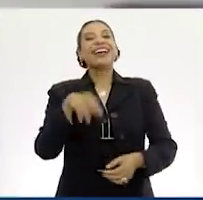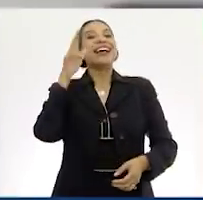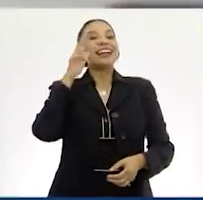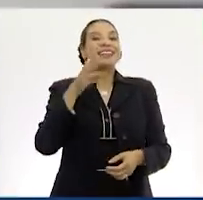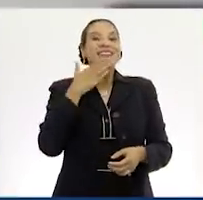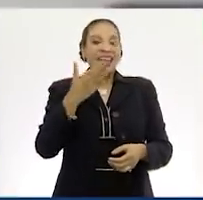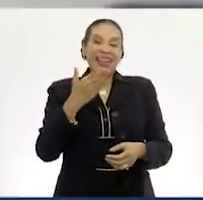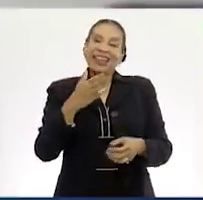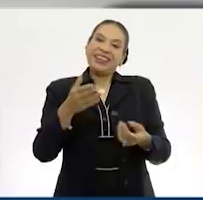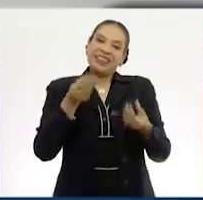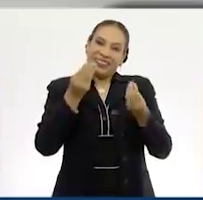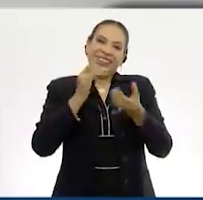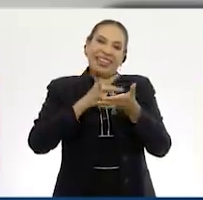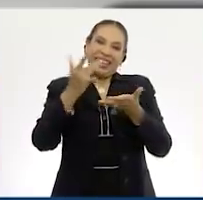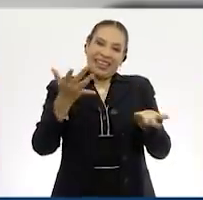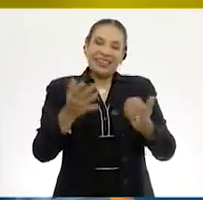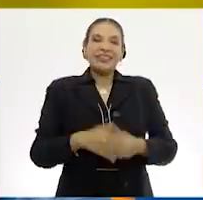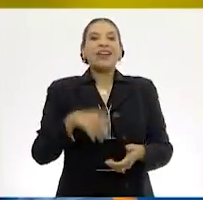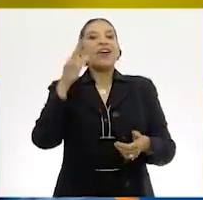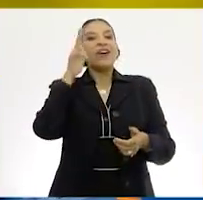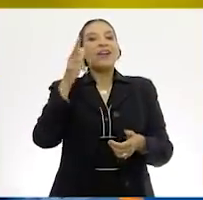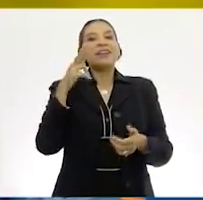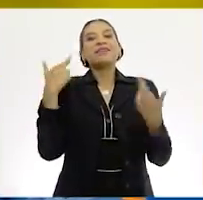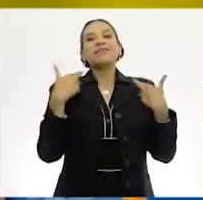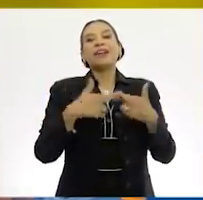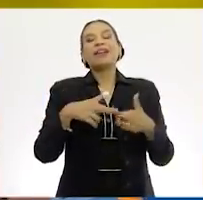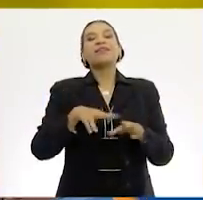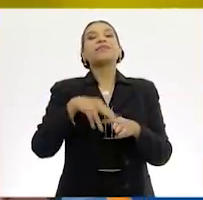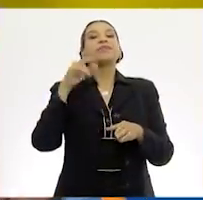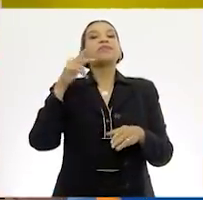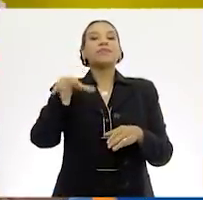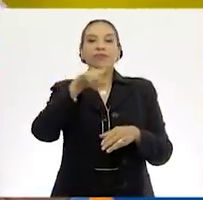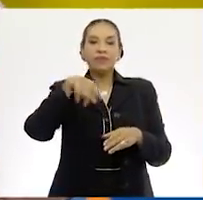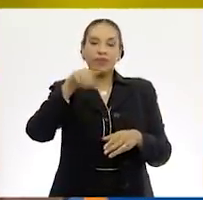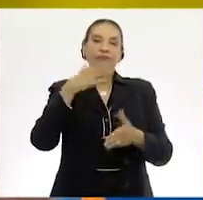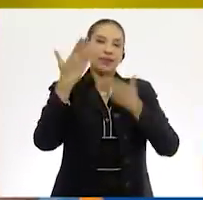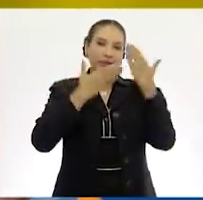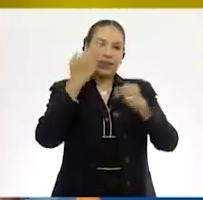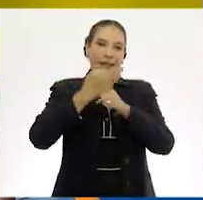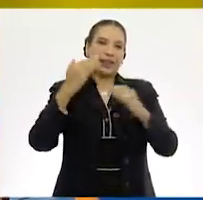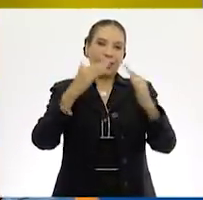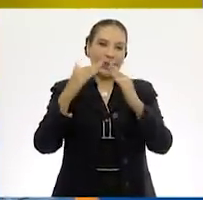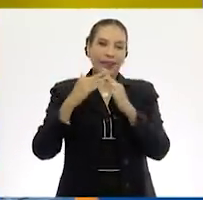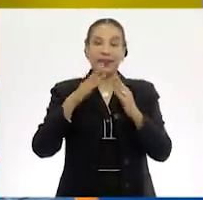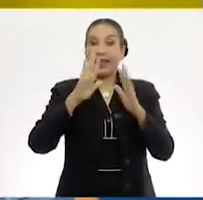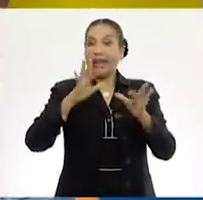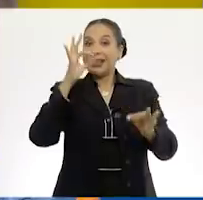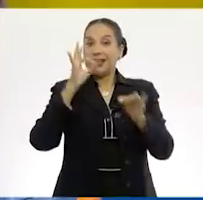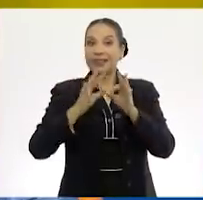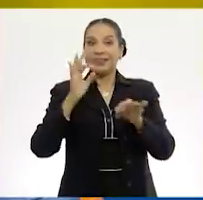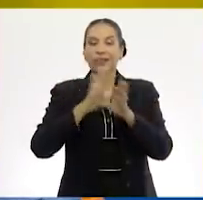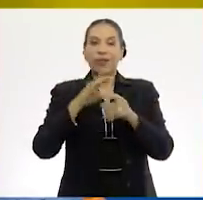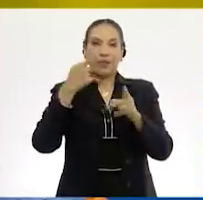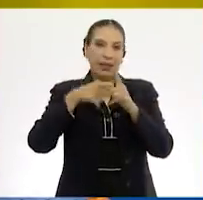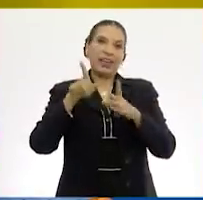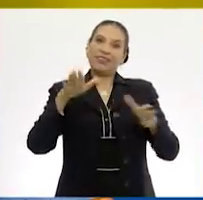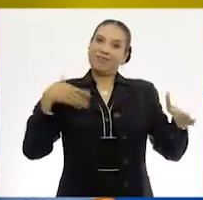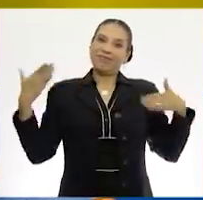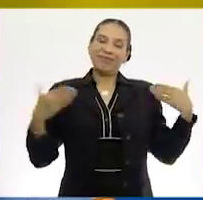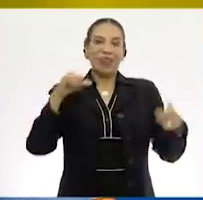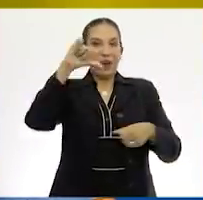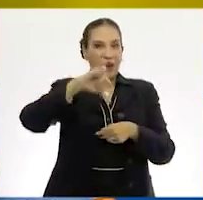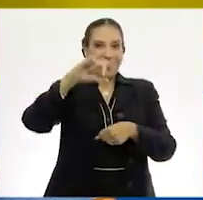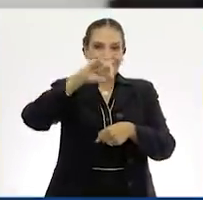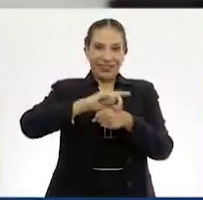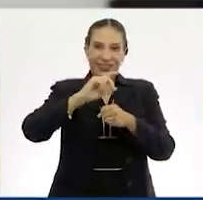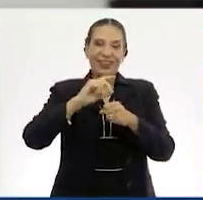Muchas gracias. Hola, maestro. Hola, Ton. Ale, bienvenidos estudiantes en casa. ¿Están listos para la gran aventura del día de